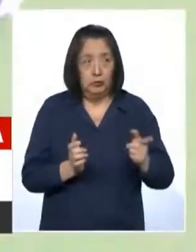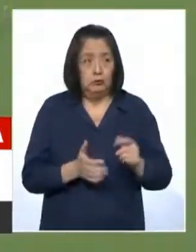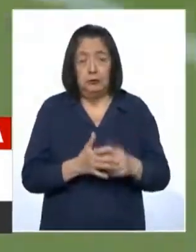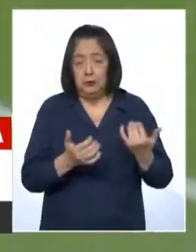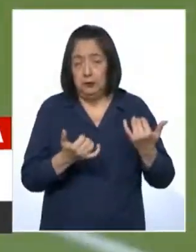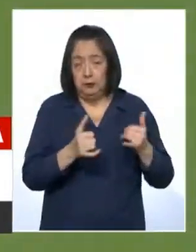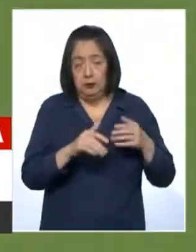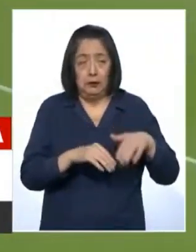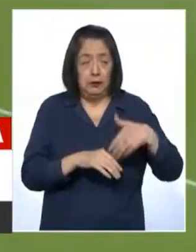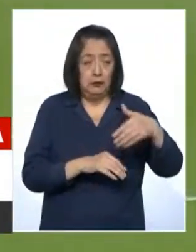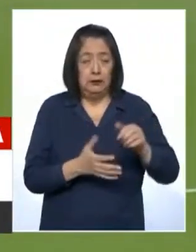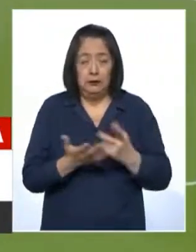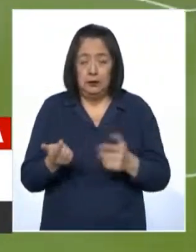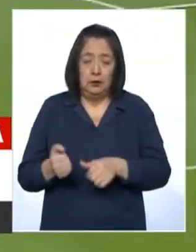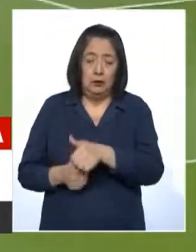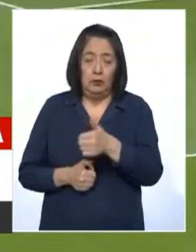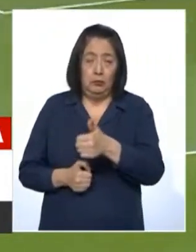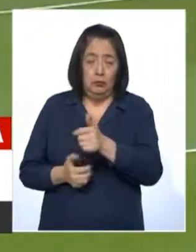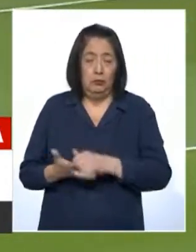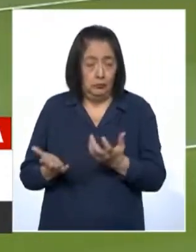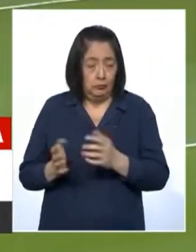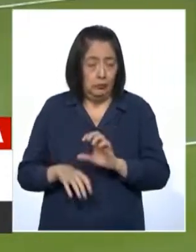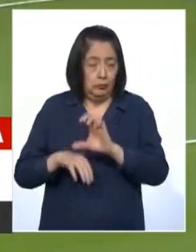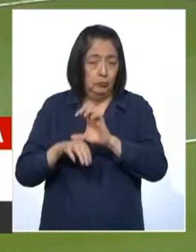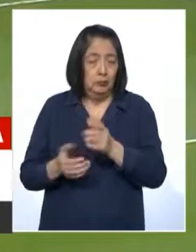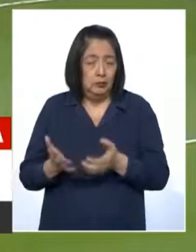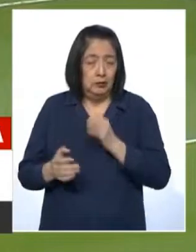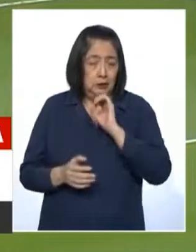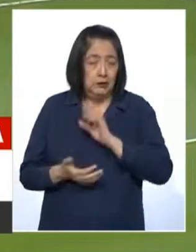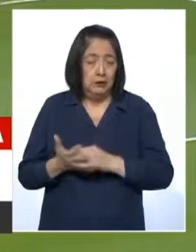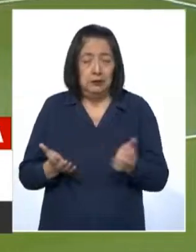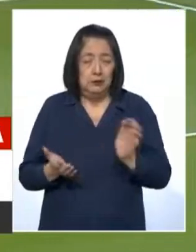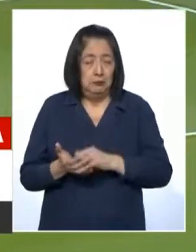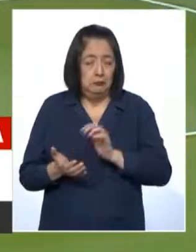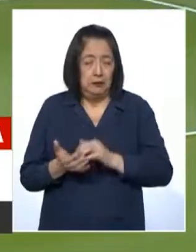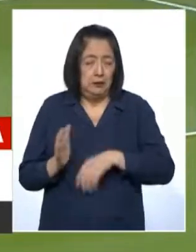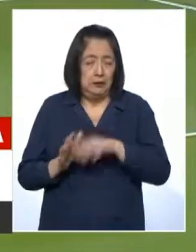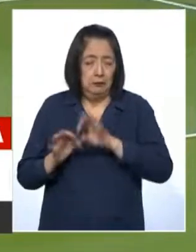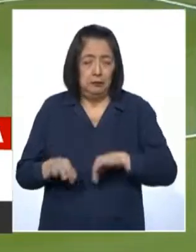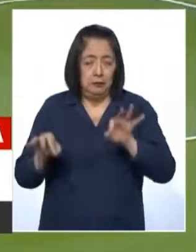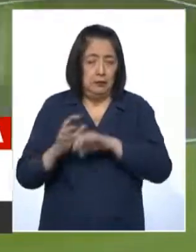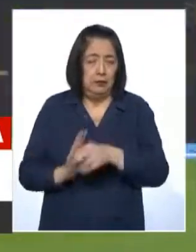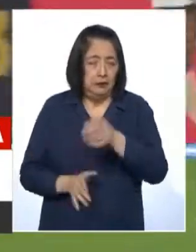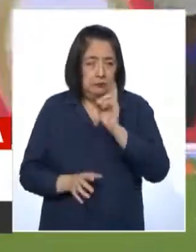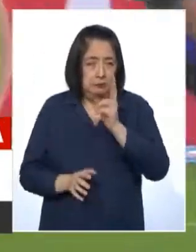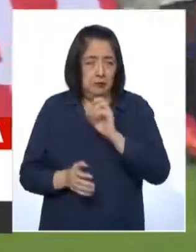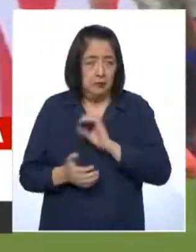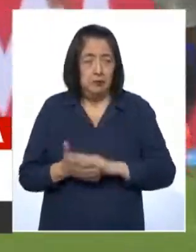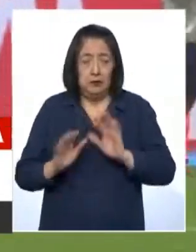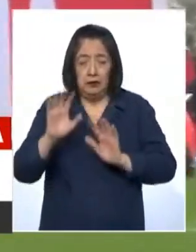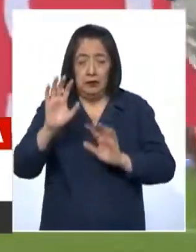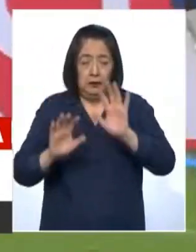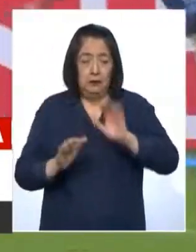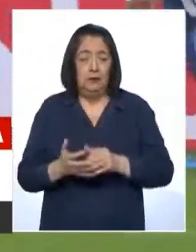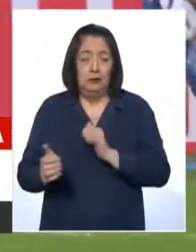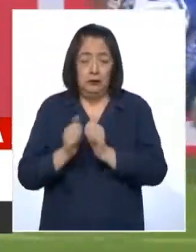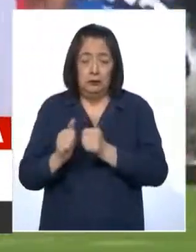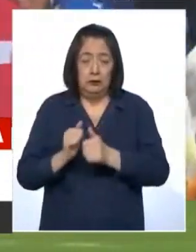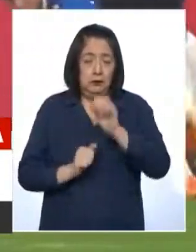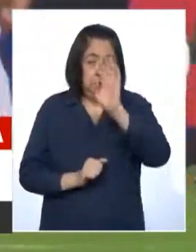ataque. El rival tiene otras prioridades. Corinthians, dirigido por Vanderlei Luxemburgo, marcha en el puesto 14 del